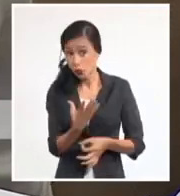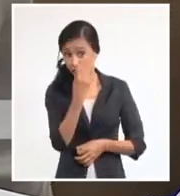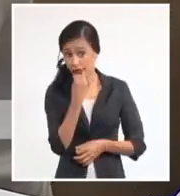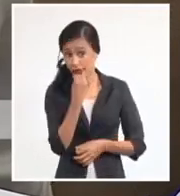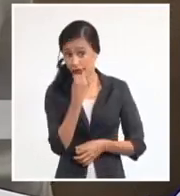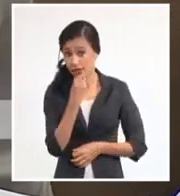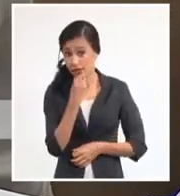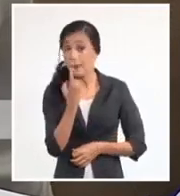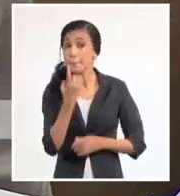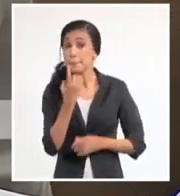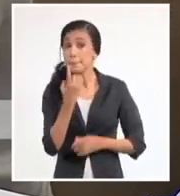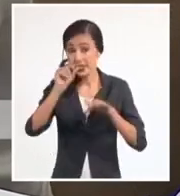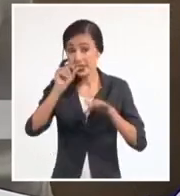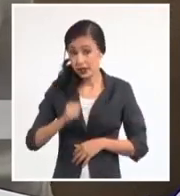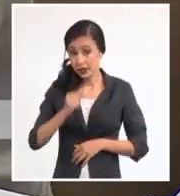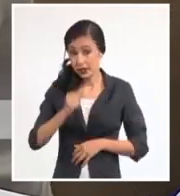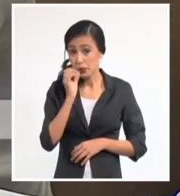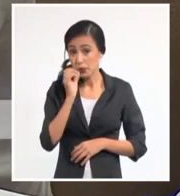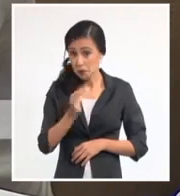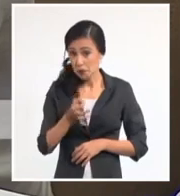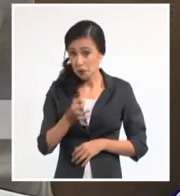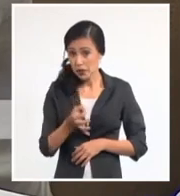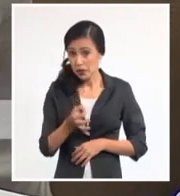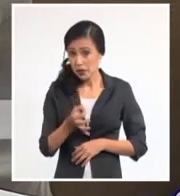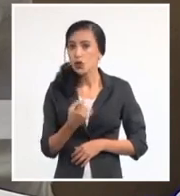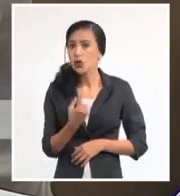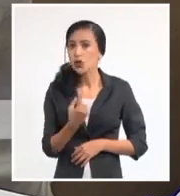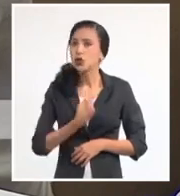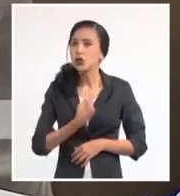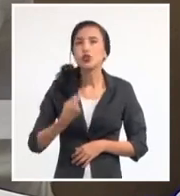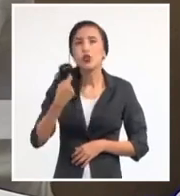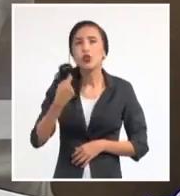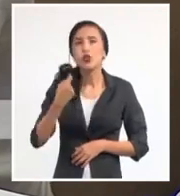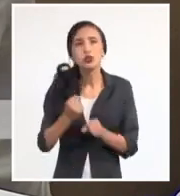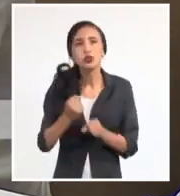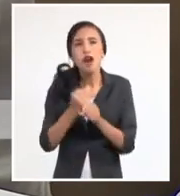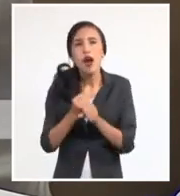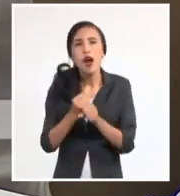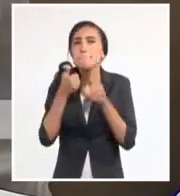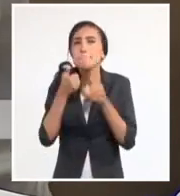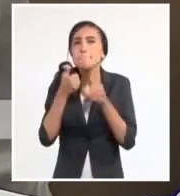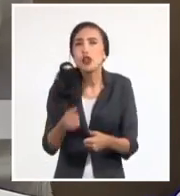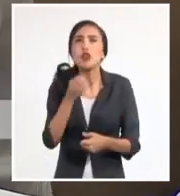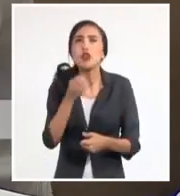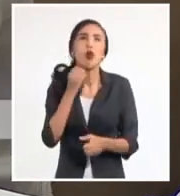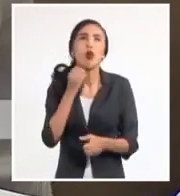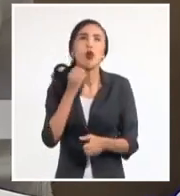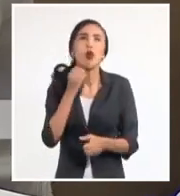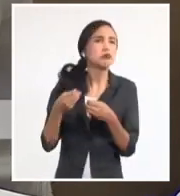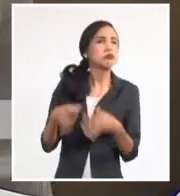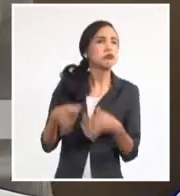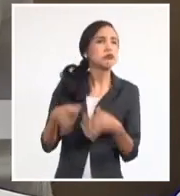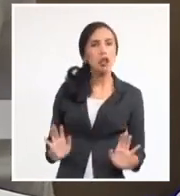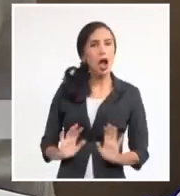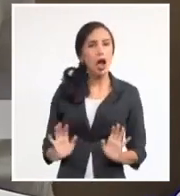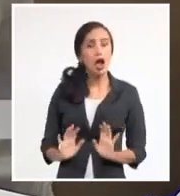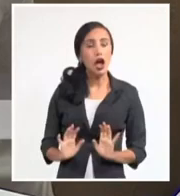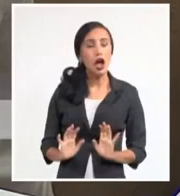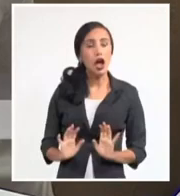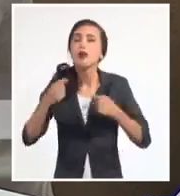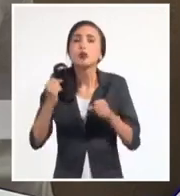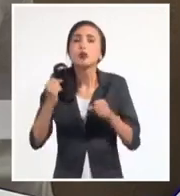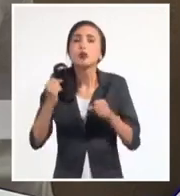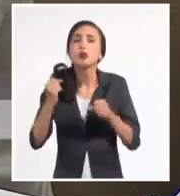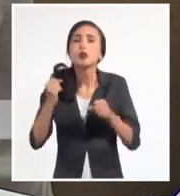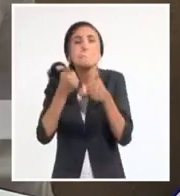primer secretario, con la cultura del detalle y echar a un lado de una vez y por siempre la chapucería y